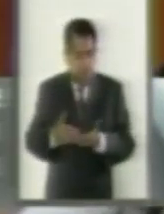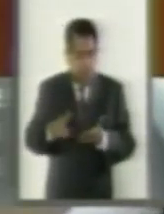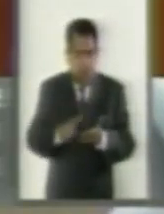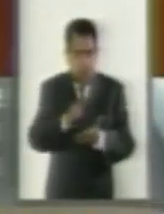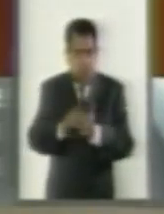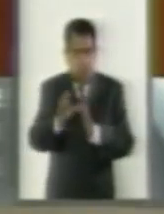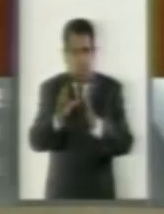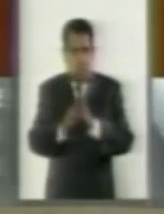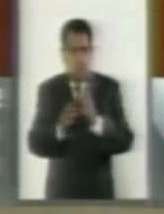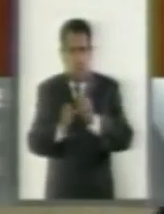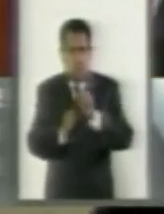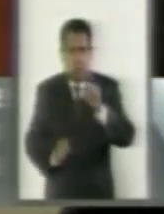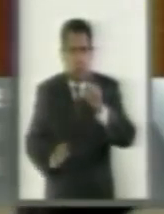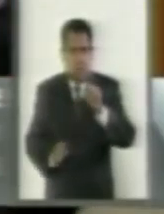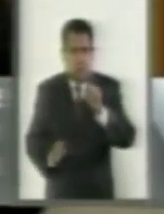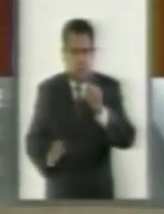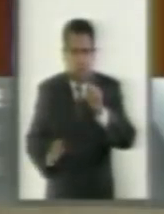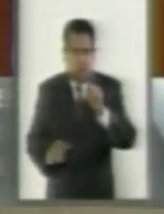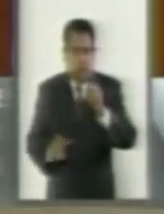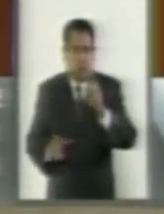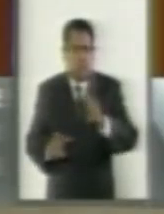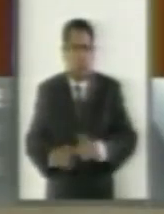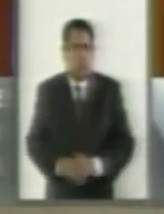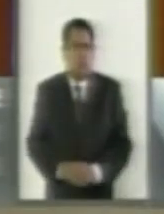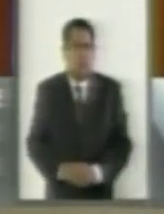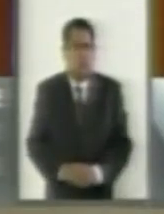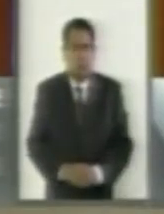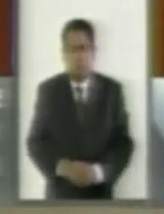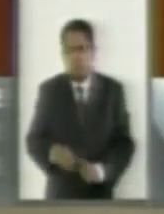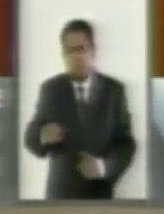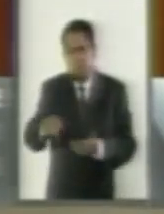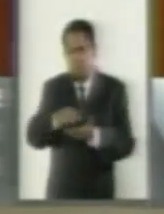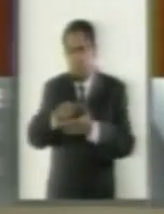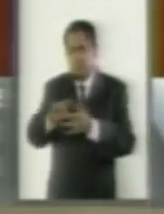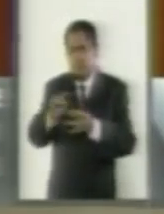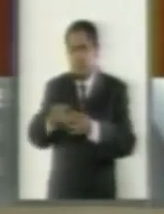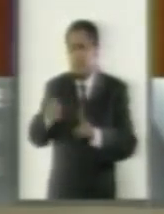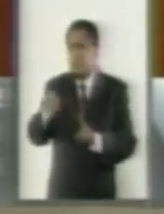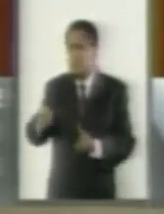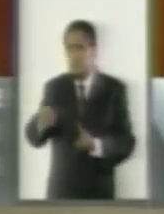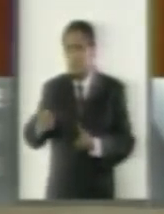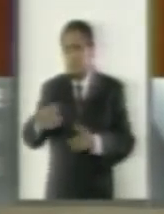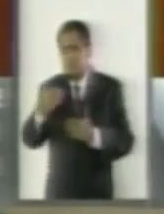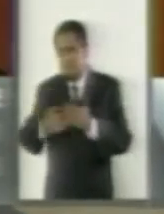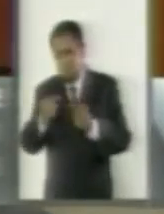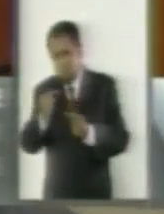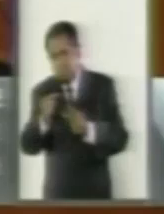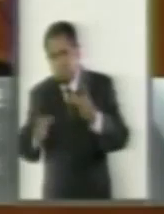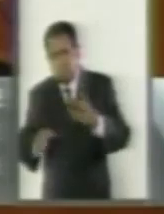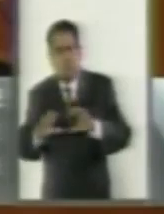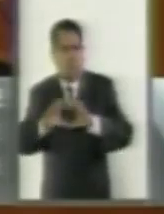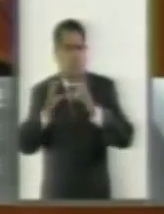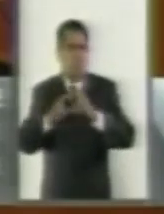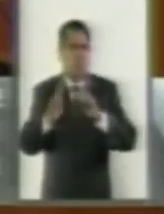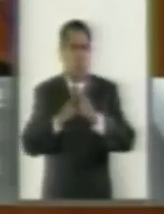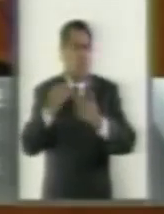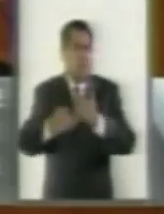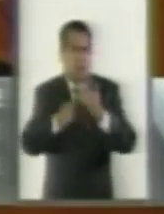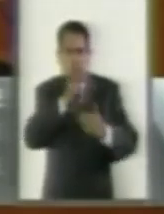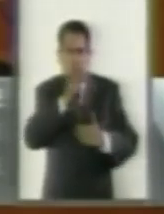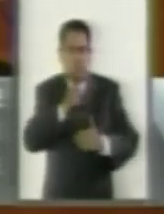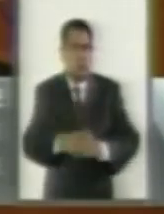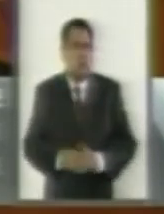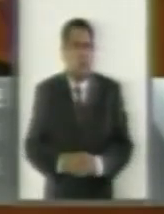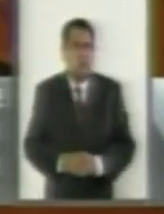constitucional en materia de combate a la corrupción dejó tareas pendientes para el Congreso de la Unión, donde de